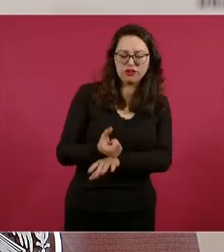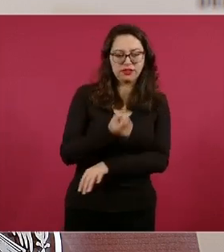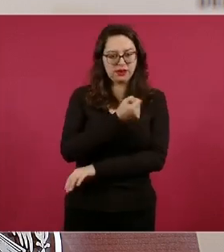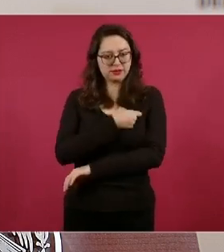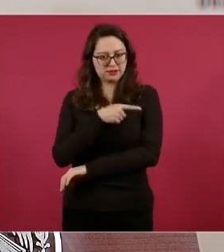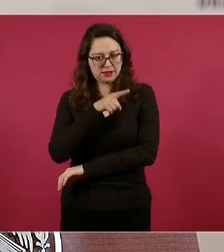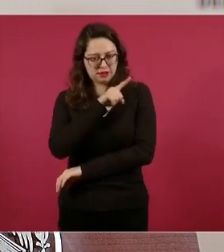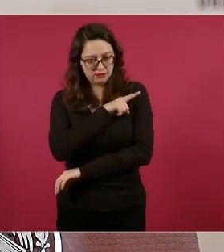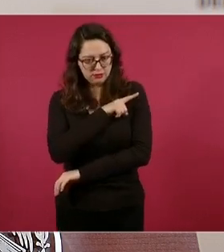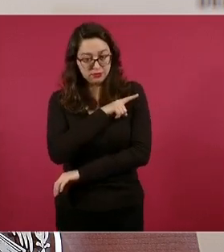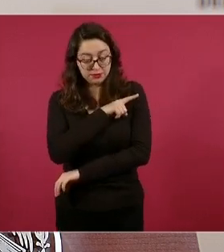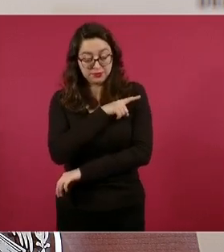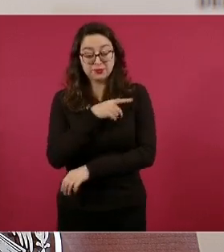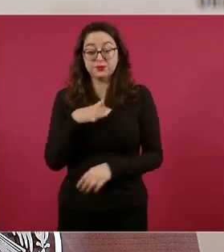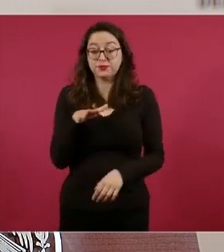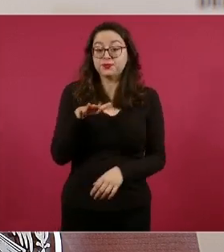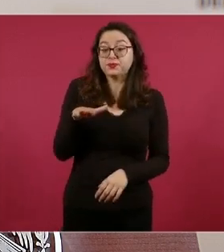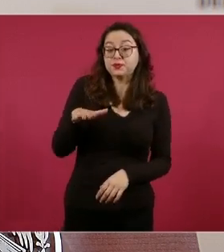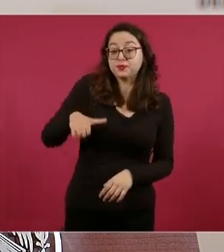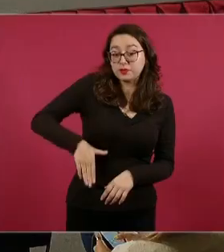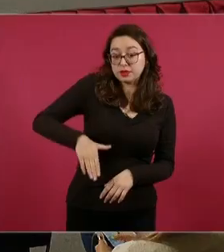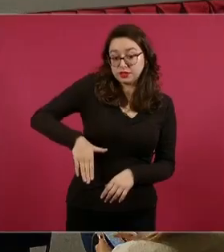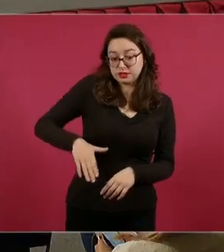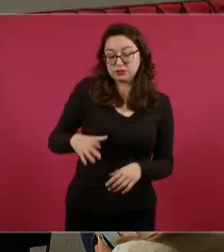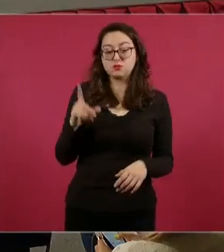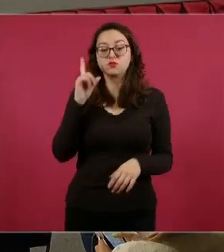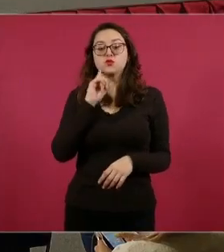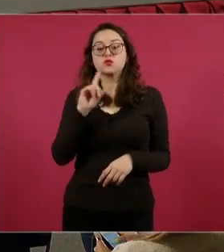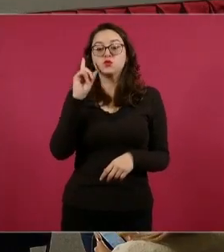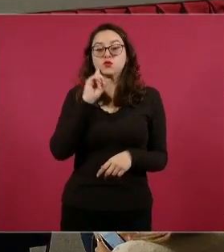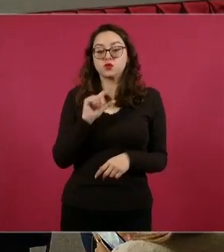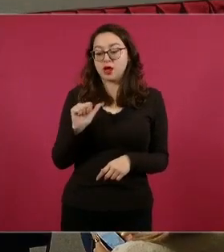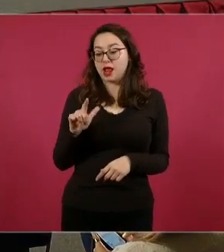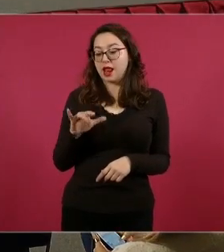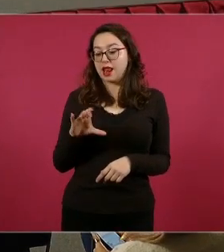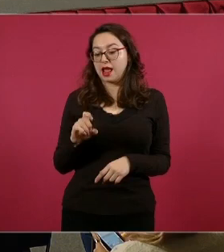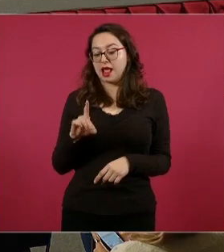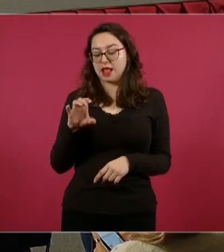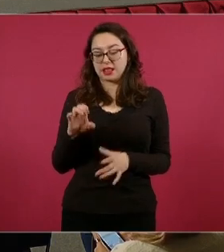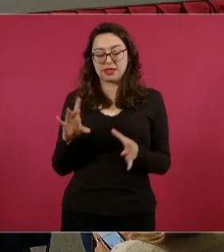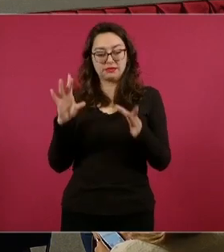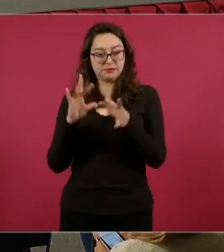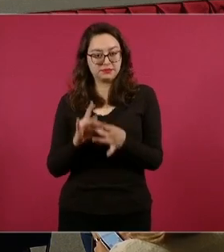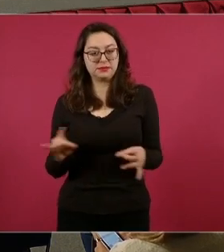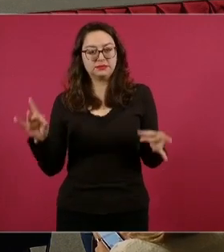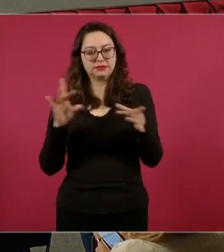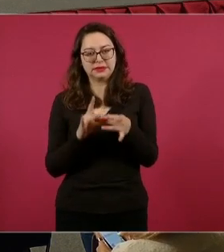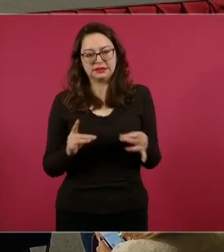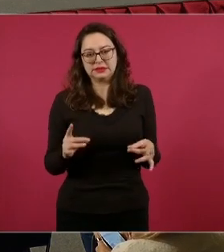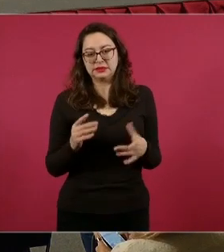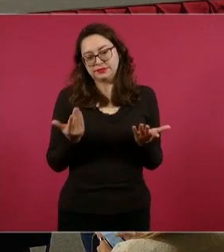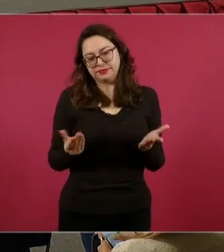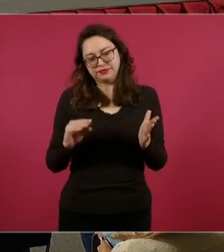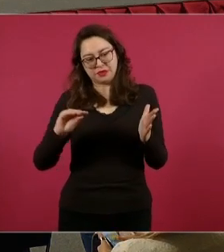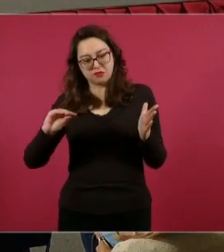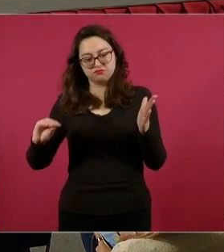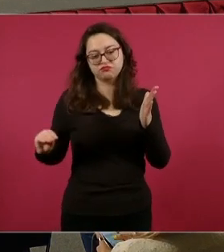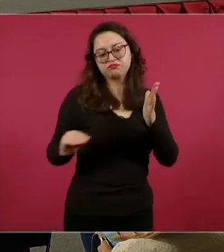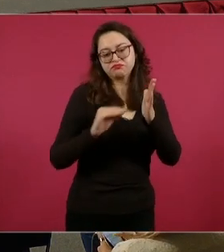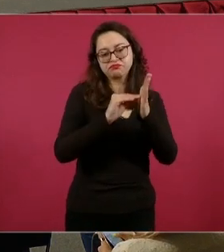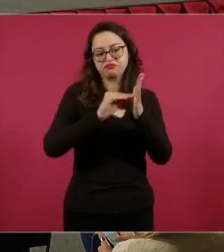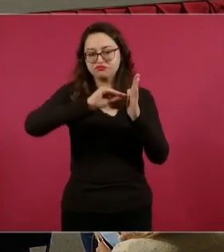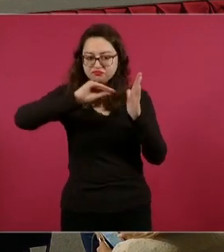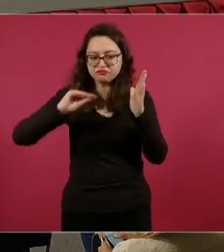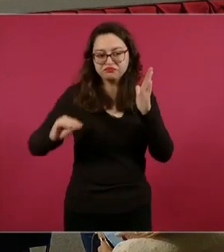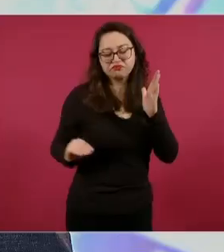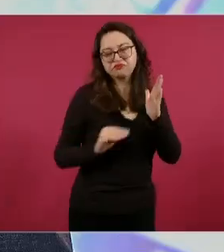señaló la maestra alcalde, dichas adiciones pretenden garantizar el derecho a la